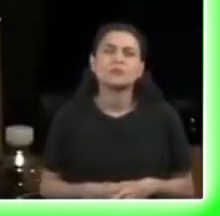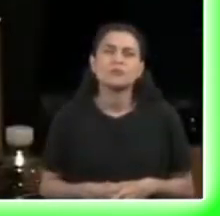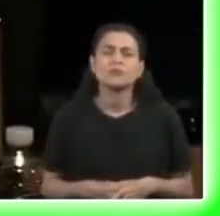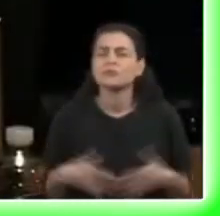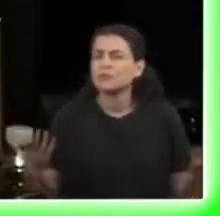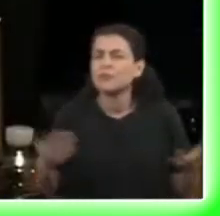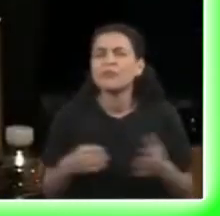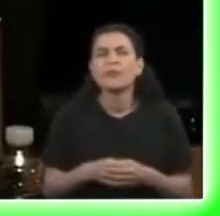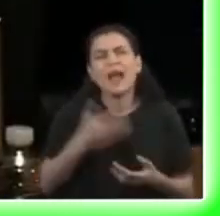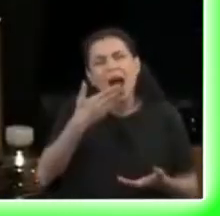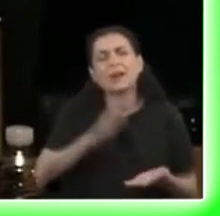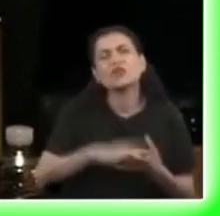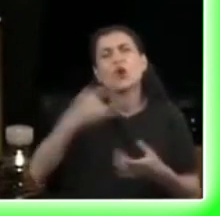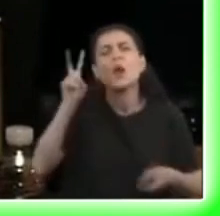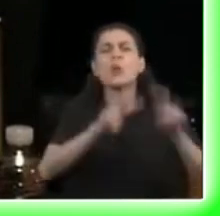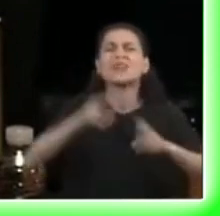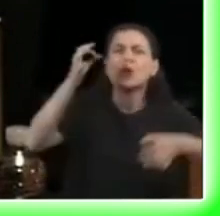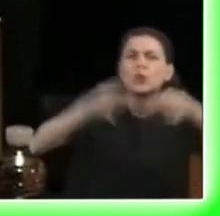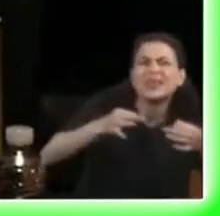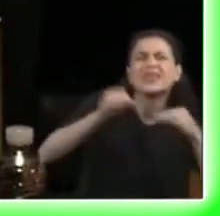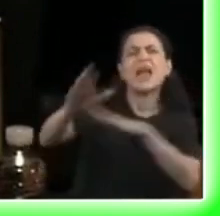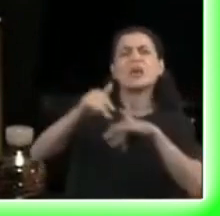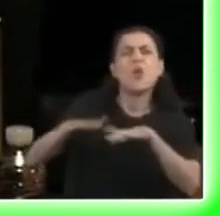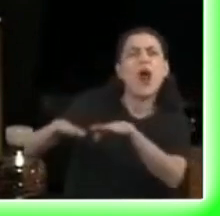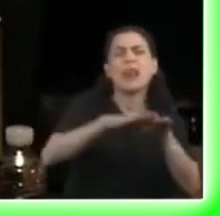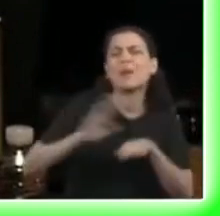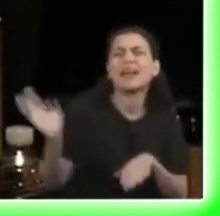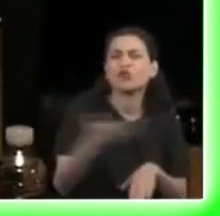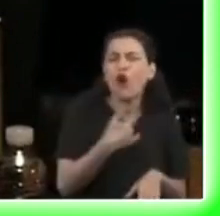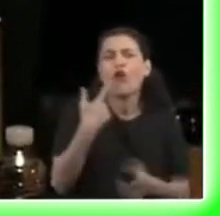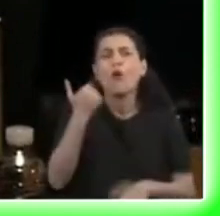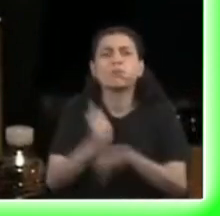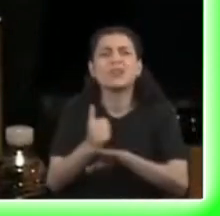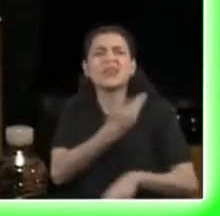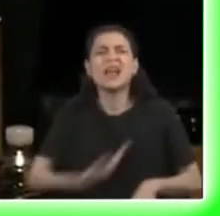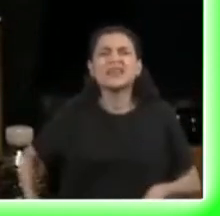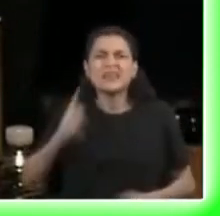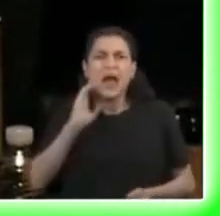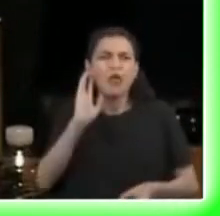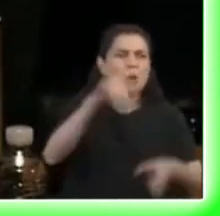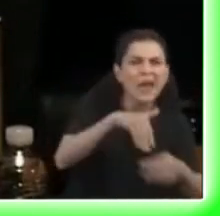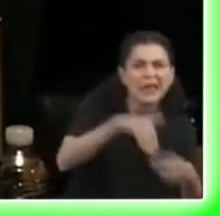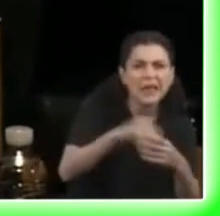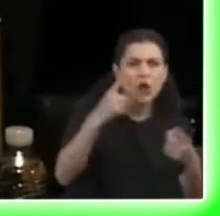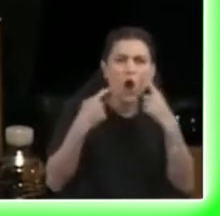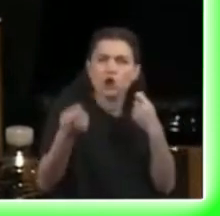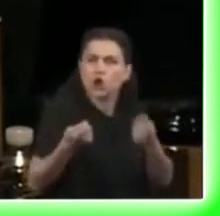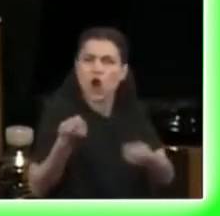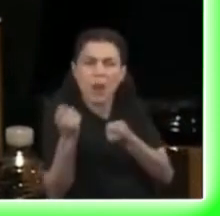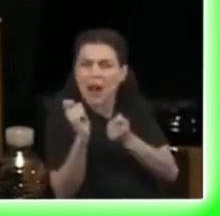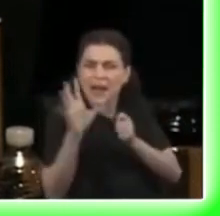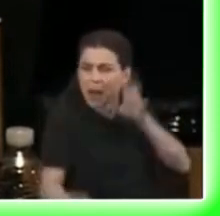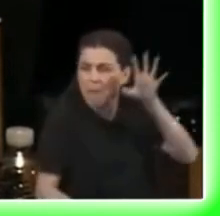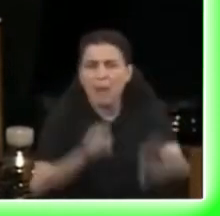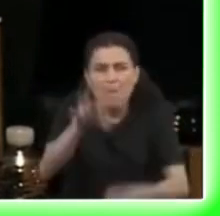En nombre de la justicia y la igualdad, tuvimos un Estado omnipresente, controlador y opresivo que se arrogó el derecho de robarle a uno